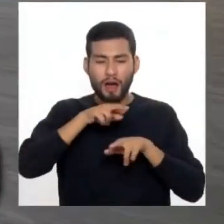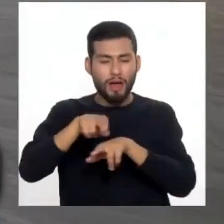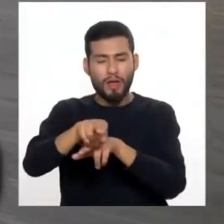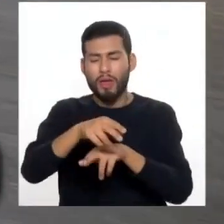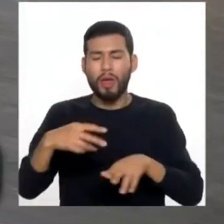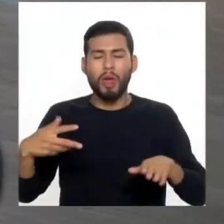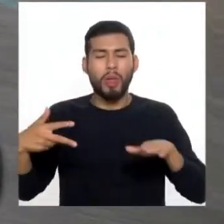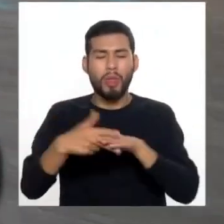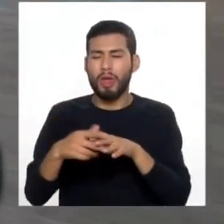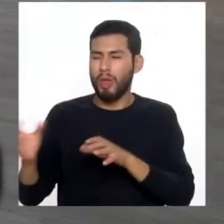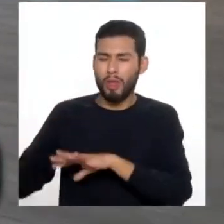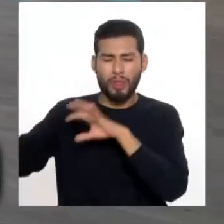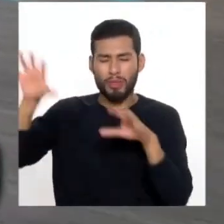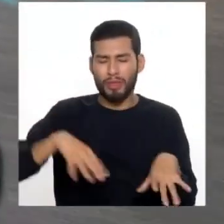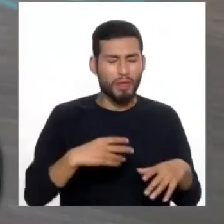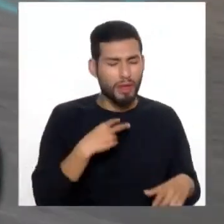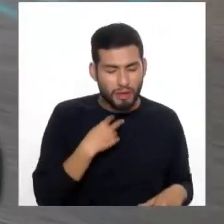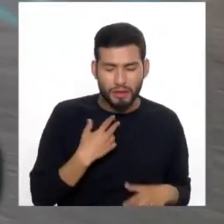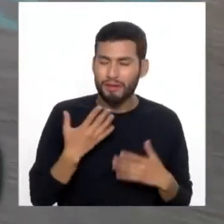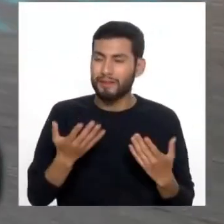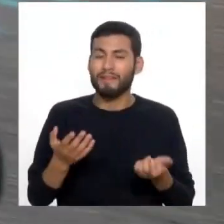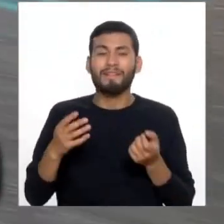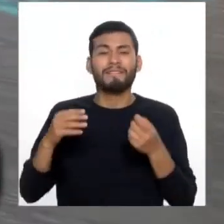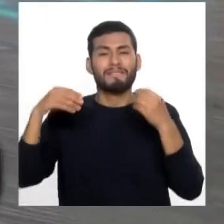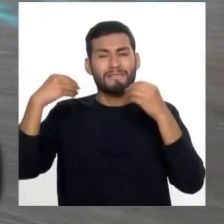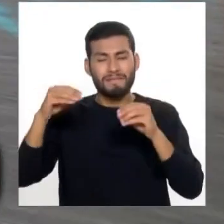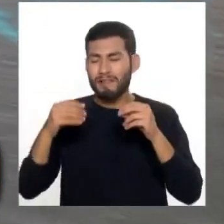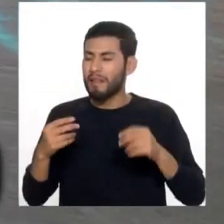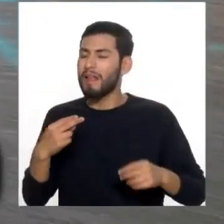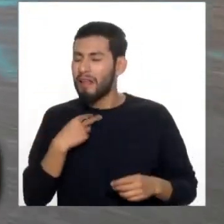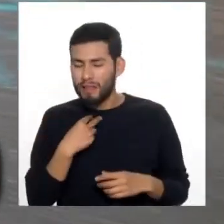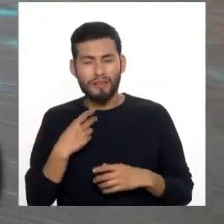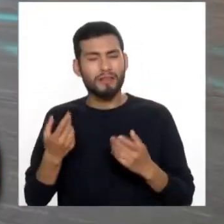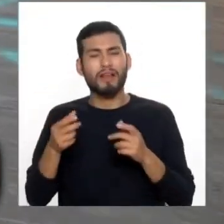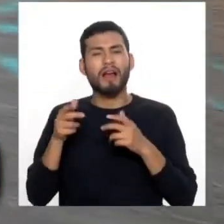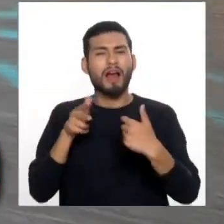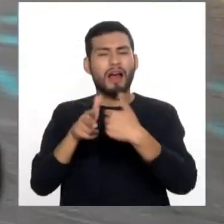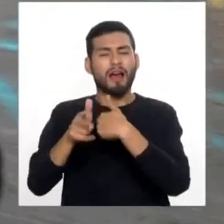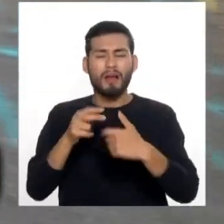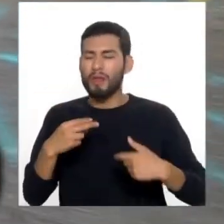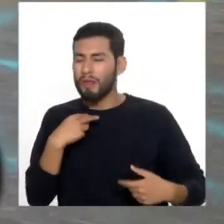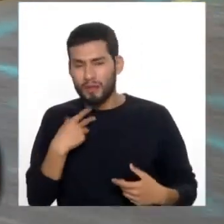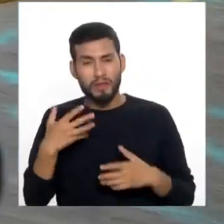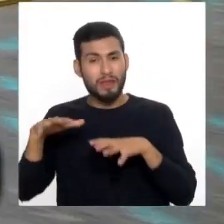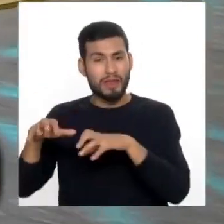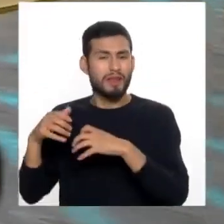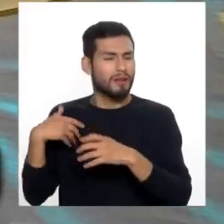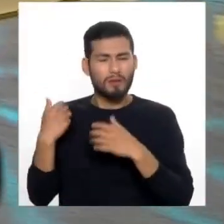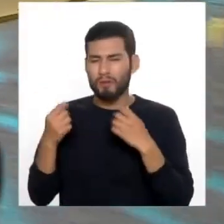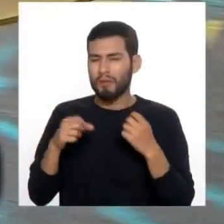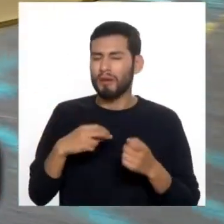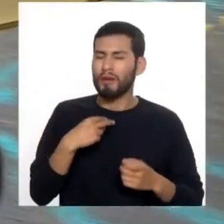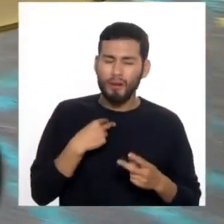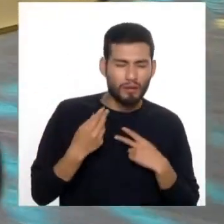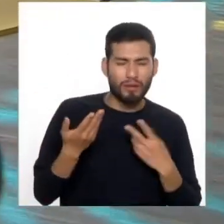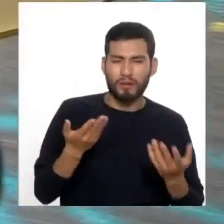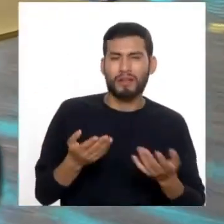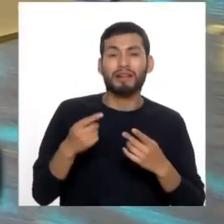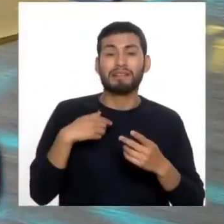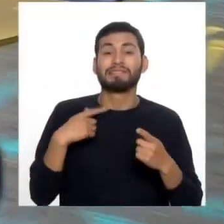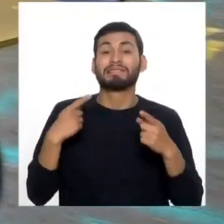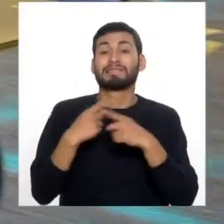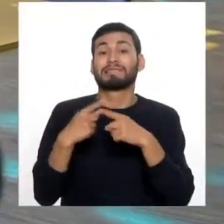pescar, hace más caro el transporte de mi pescado, tengo menos posibilidades de obtener hielo, ¿no? Hay otros factores que